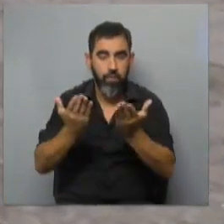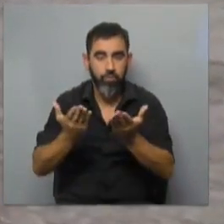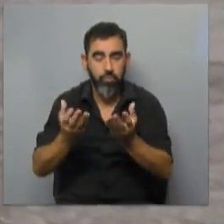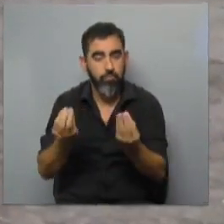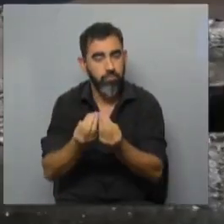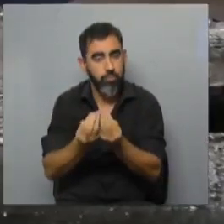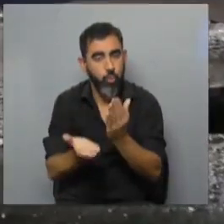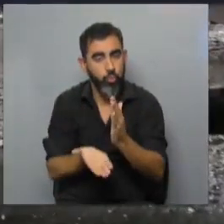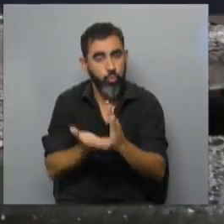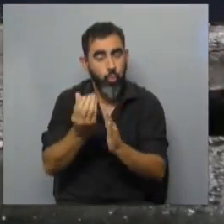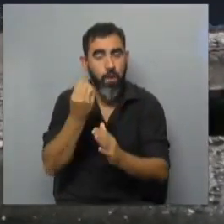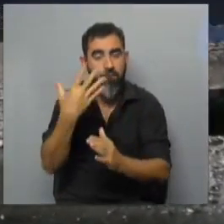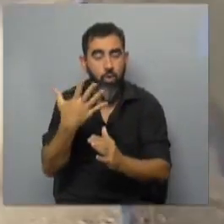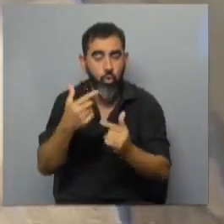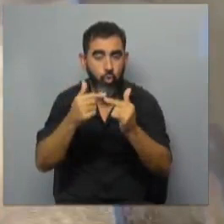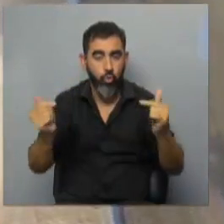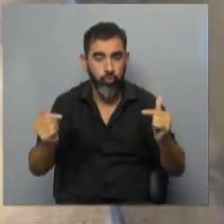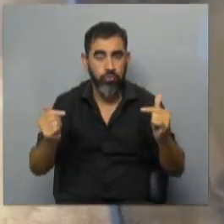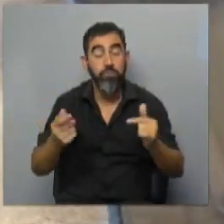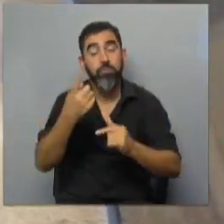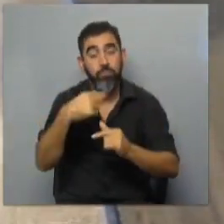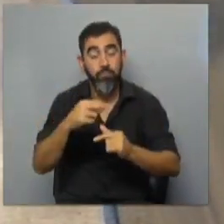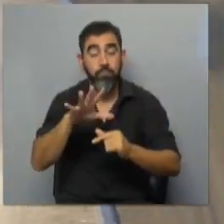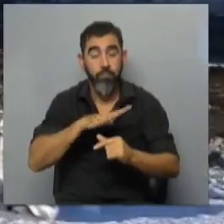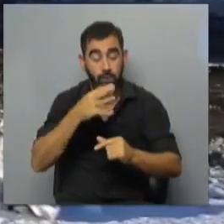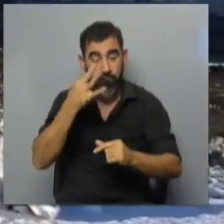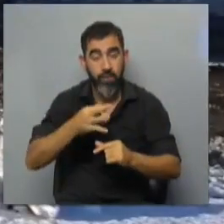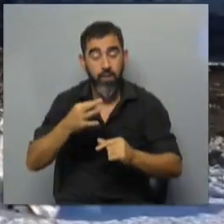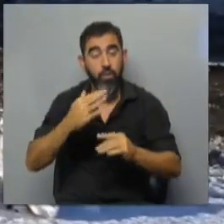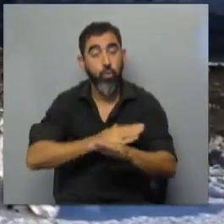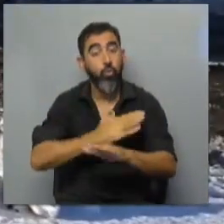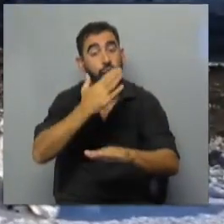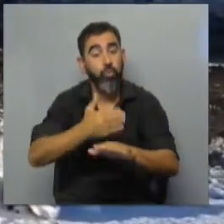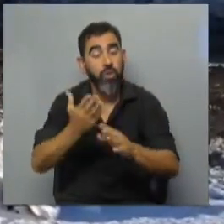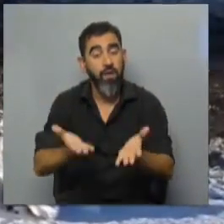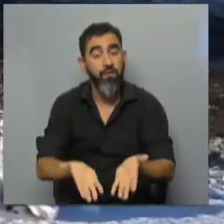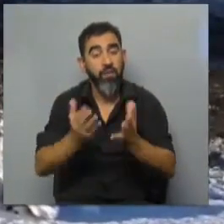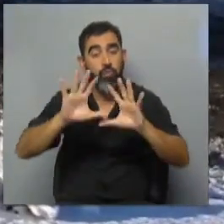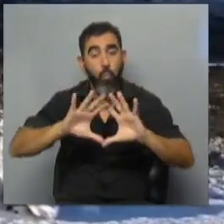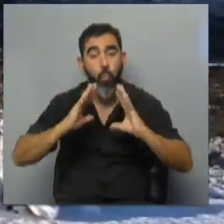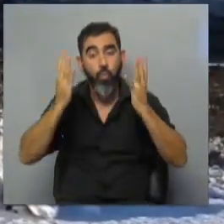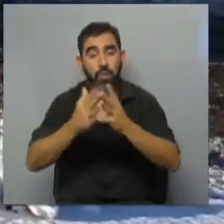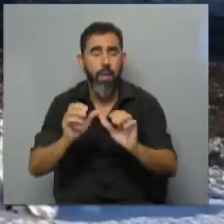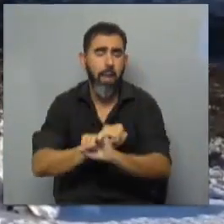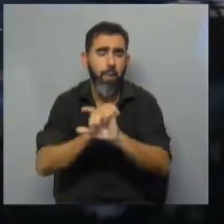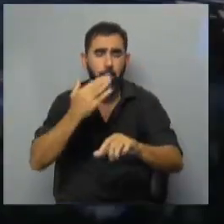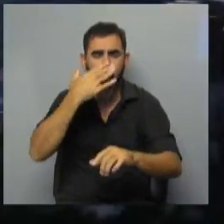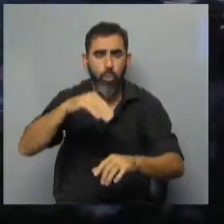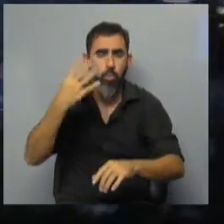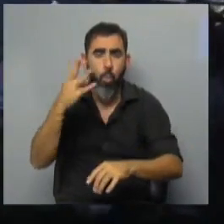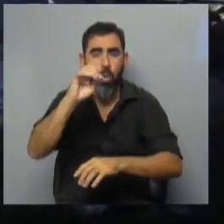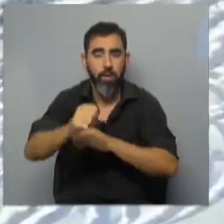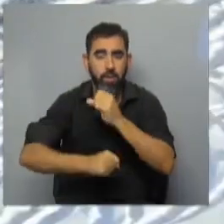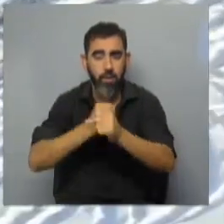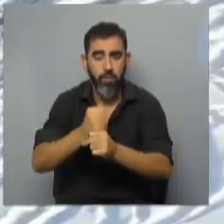significativa en el precio de los commodities lo que constituye un impacto adicional a la inflación mundial la más alta de los últimos 40